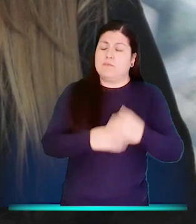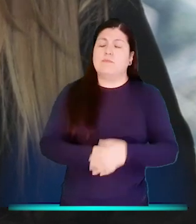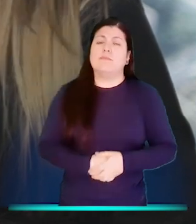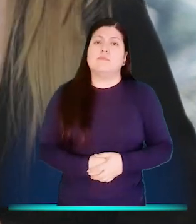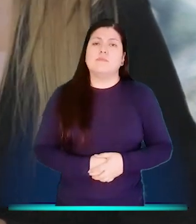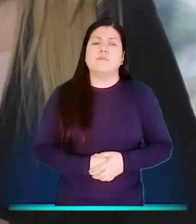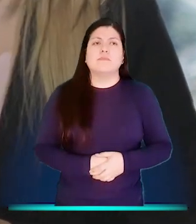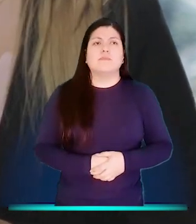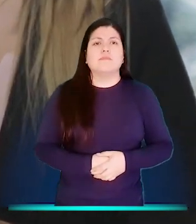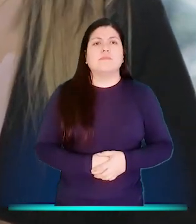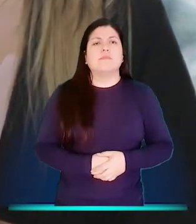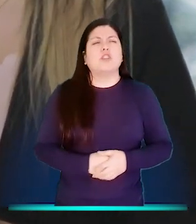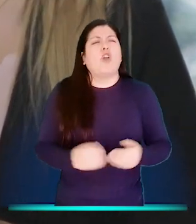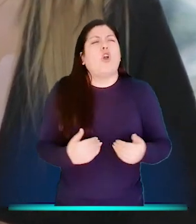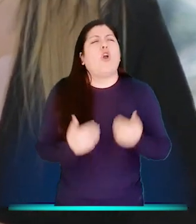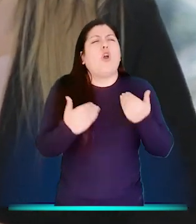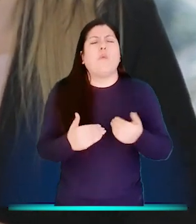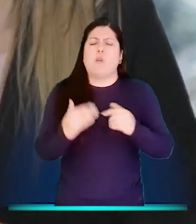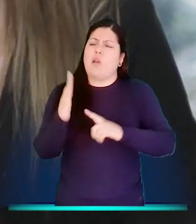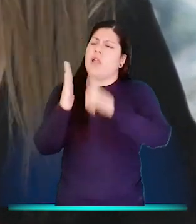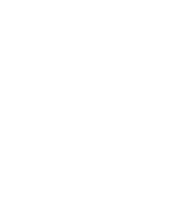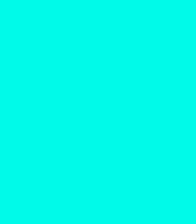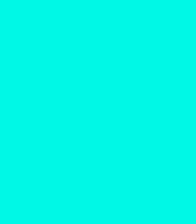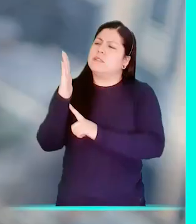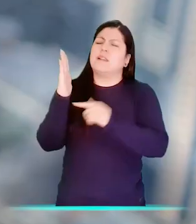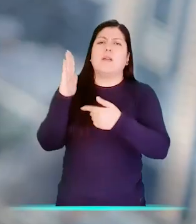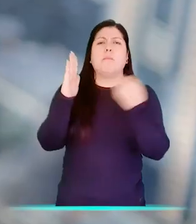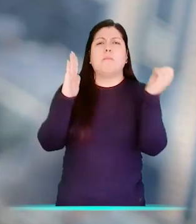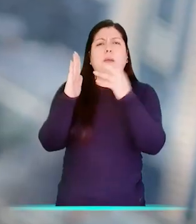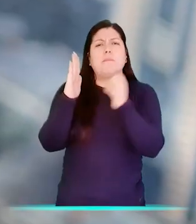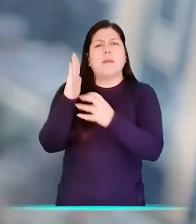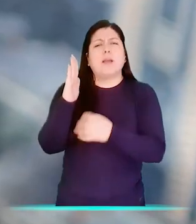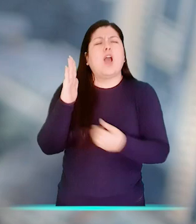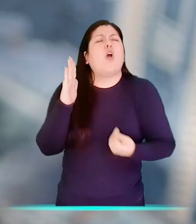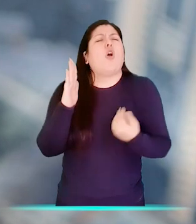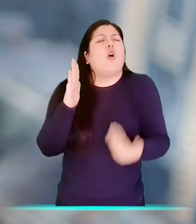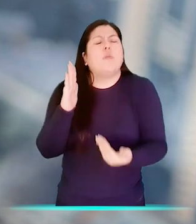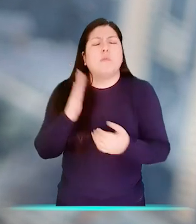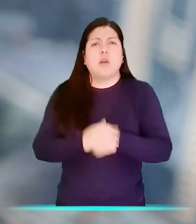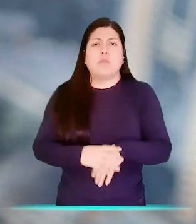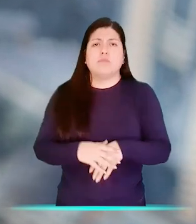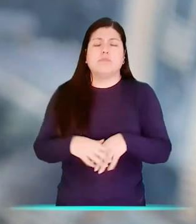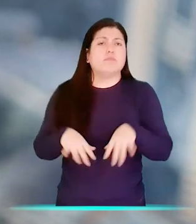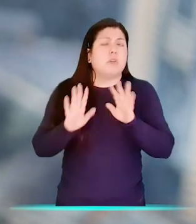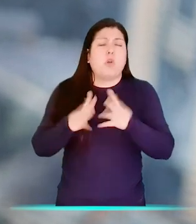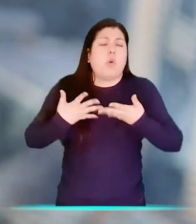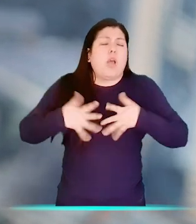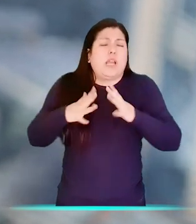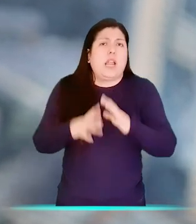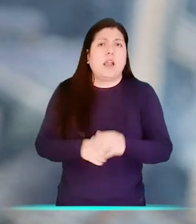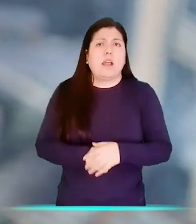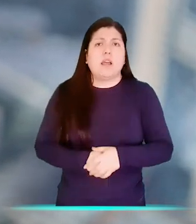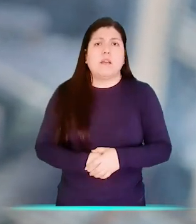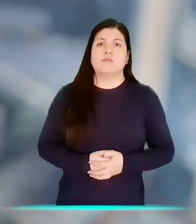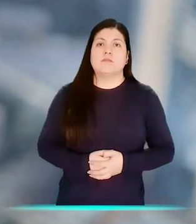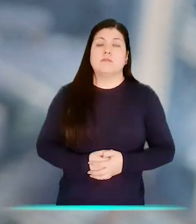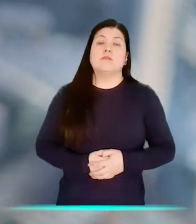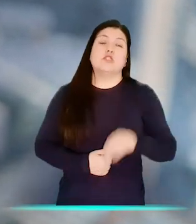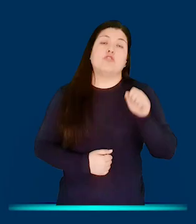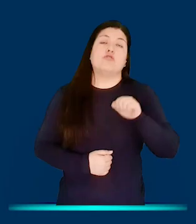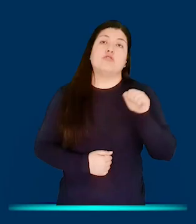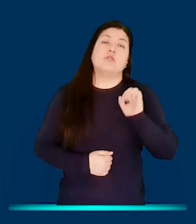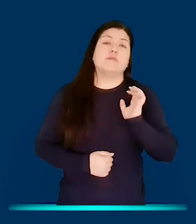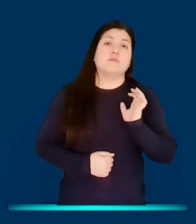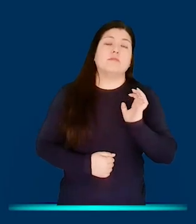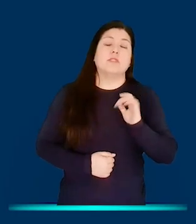elegir sus próximos senadores y representantes a la Cámara. ¿Cómo se conformaron las listas para estas elecciones del CITREP? ¿Se conformaron de forma